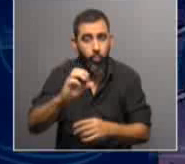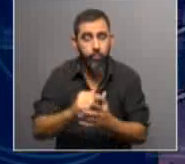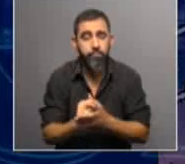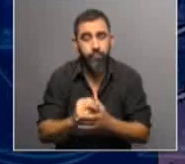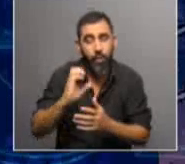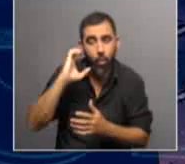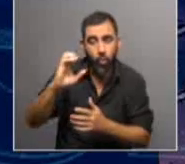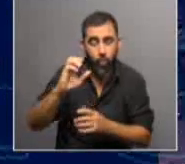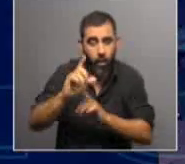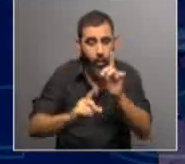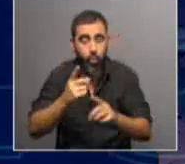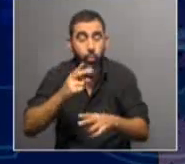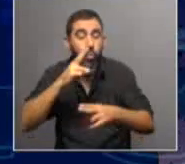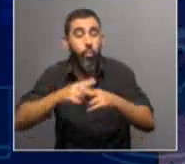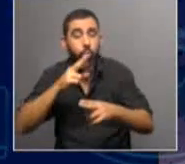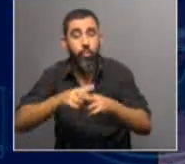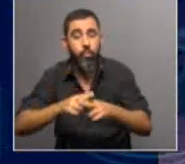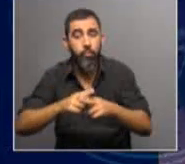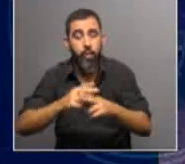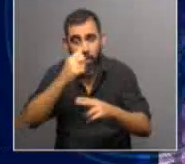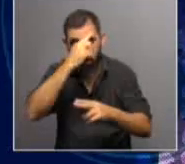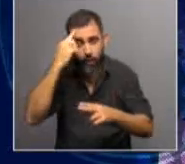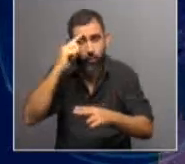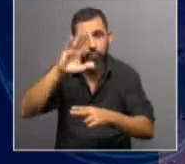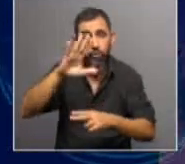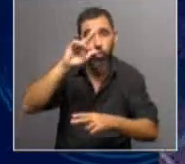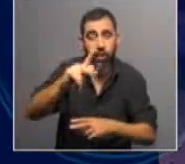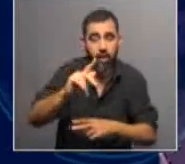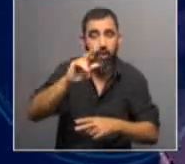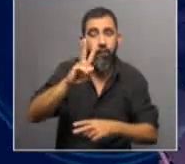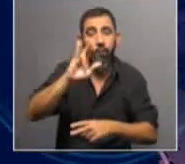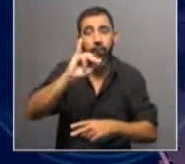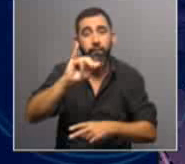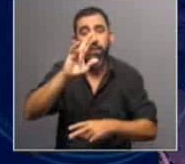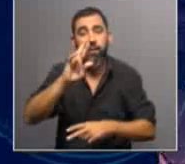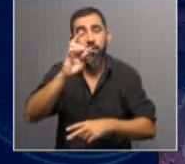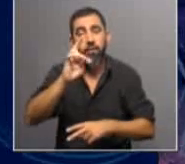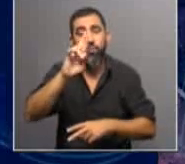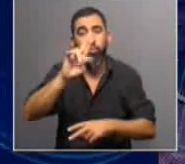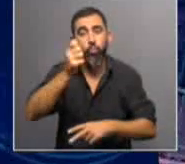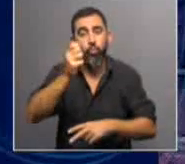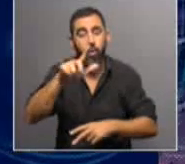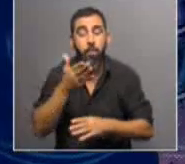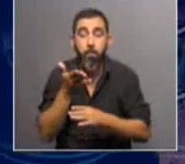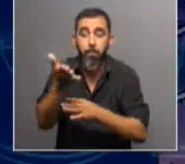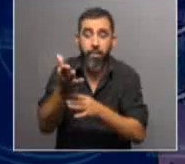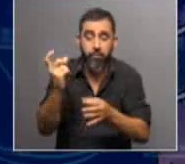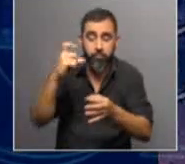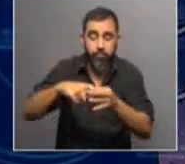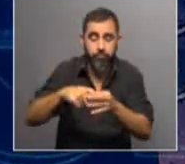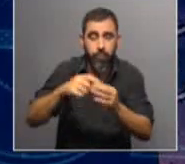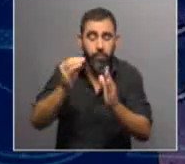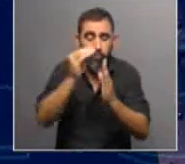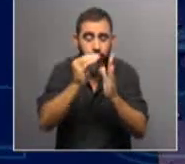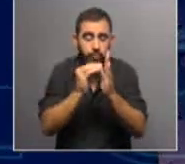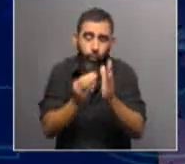los clubes. Hay un club que se llama Down 5K Virtual, pide para ingresar al club y ahí va registrando todos los días